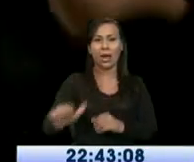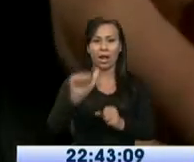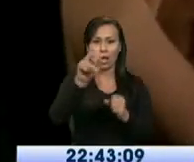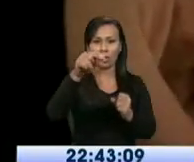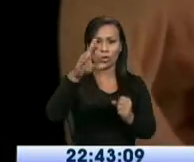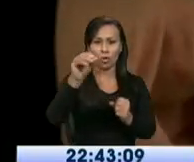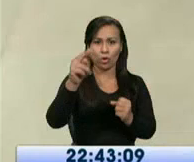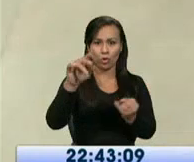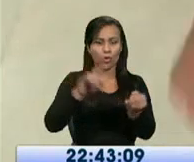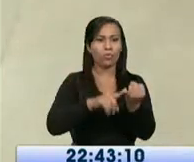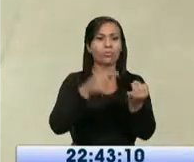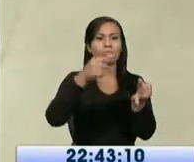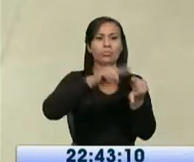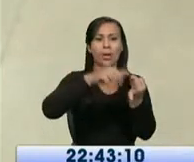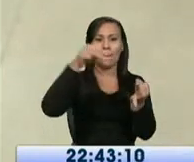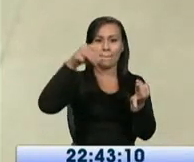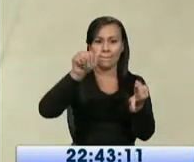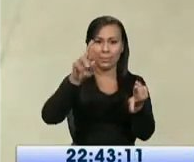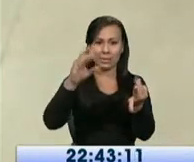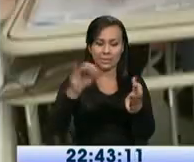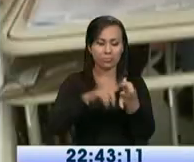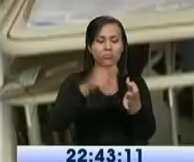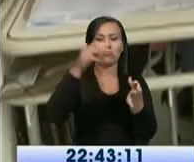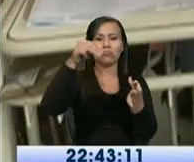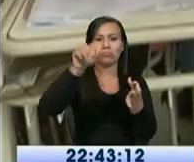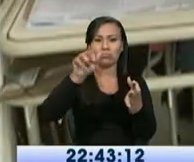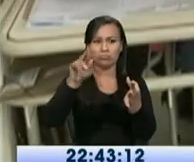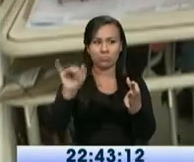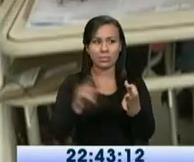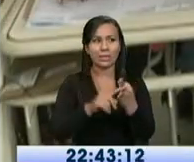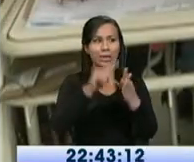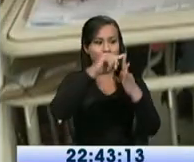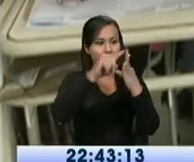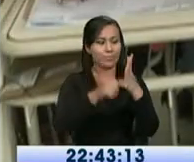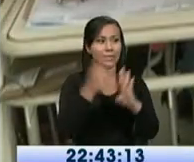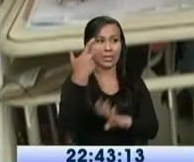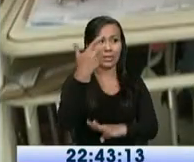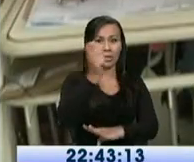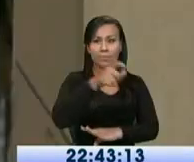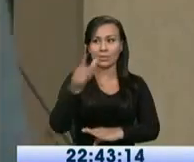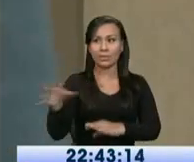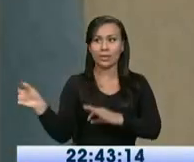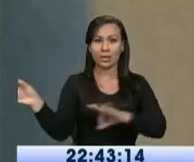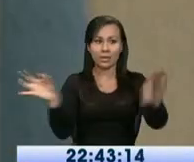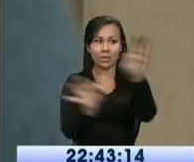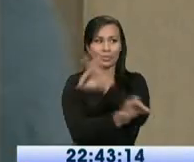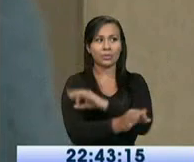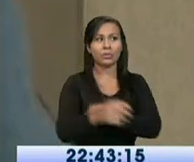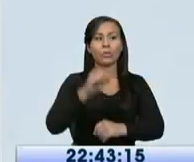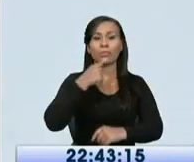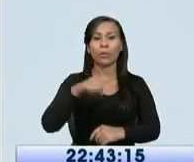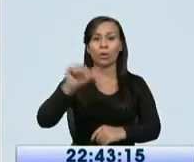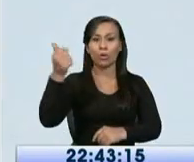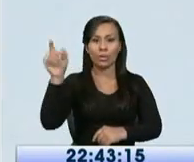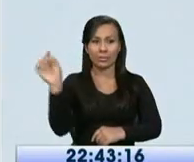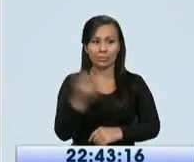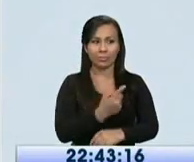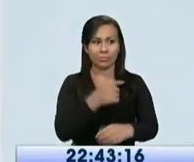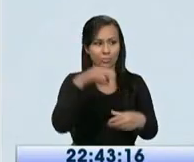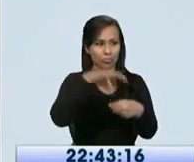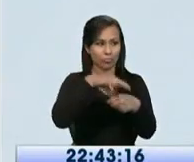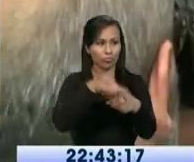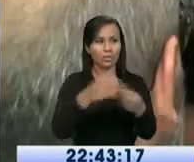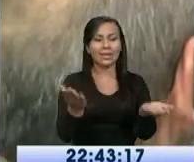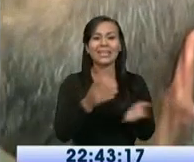Galiardo, Marcelo Jaramillo y María del Carmen Maldonado. Ellos son reemplazados por Pamela Martínez, Roxana Silva y Francisco